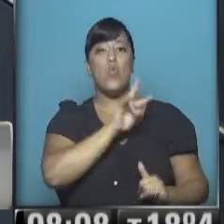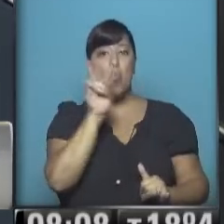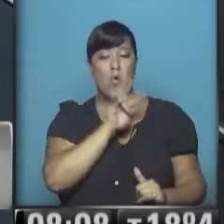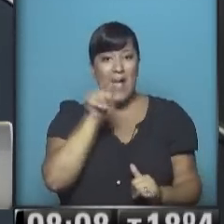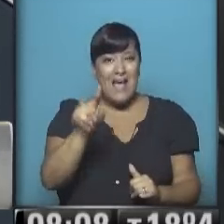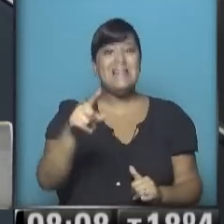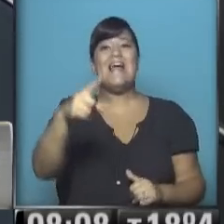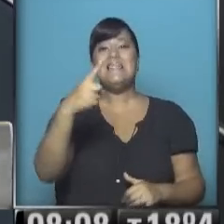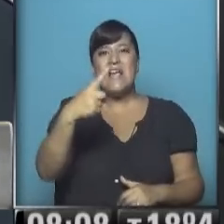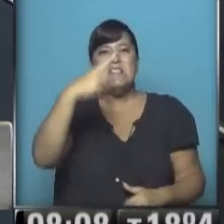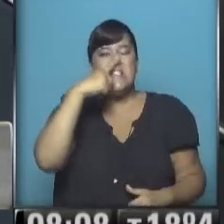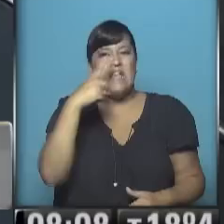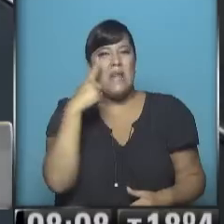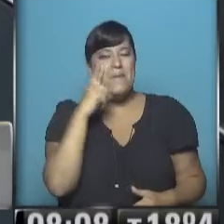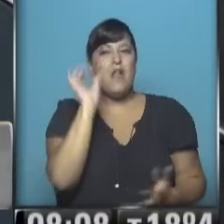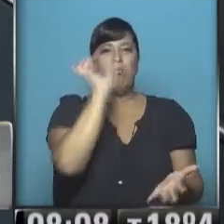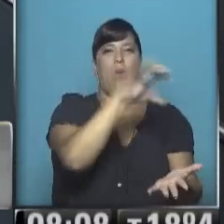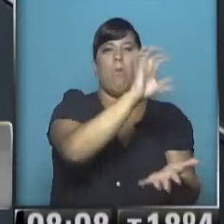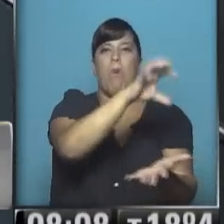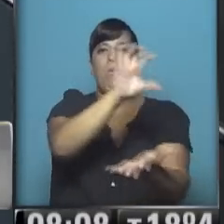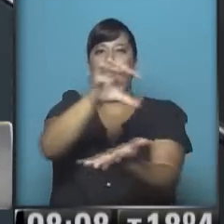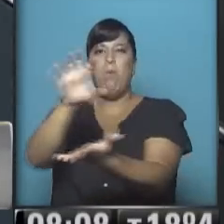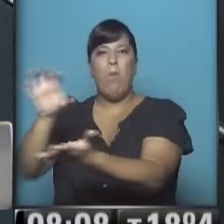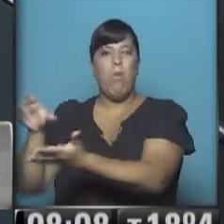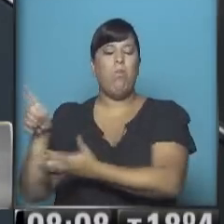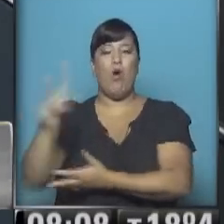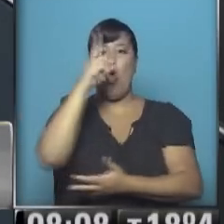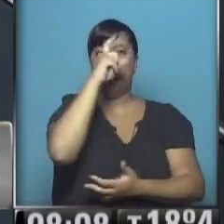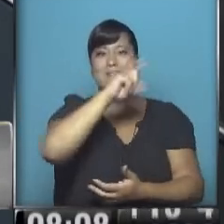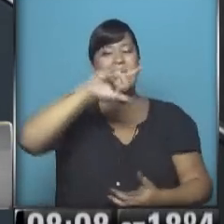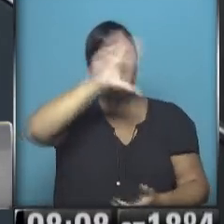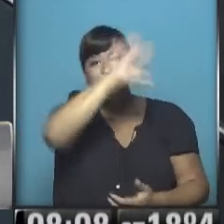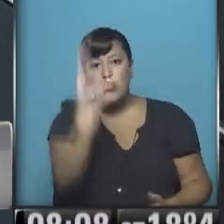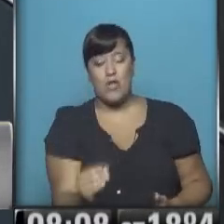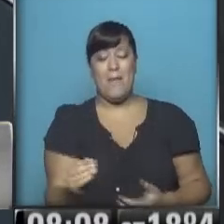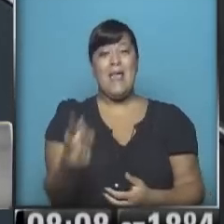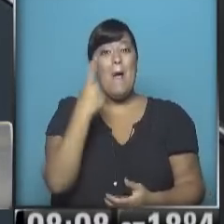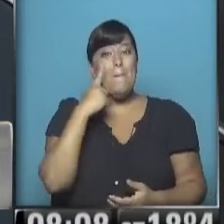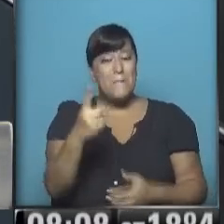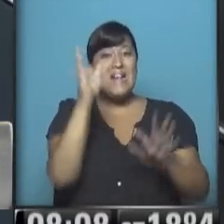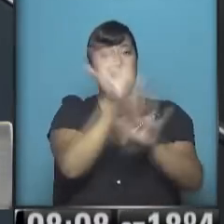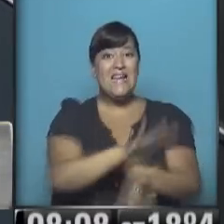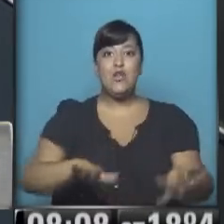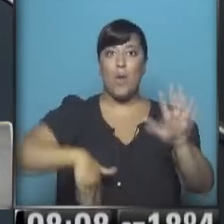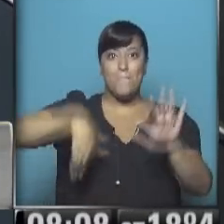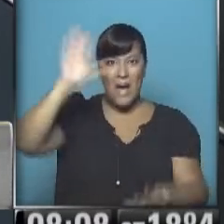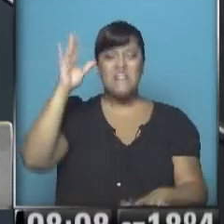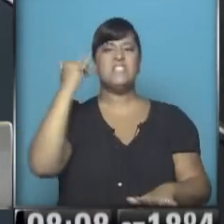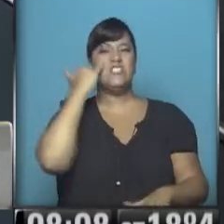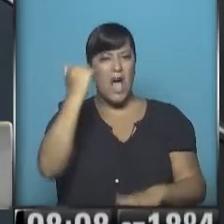7000 establecimientos sanitarios en todo el país más de 1000 niños han sido